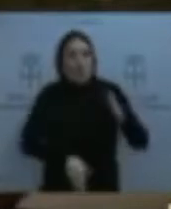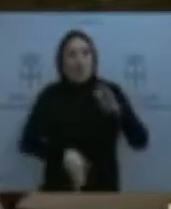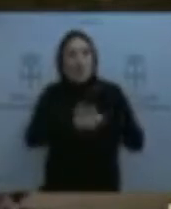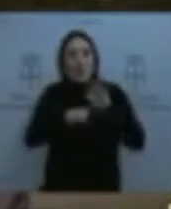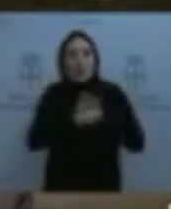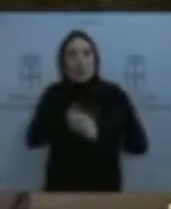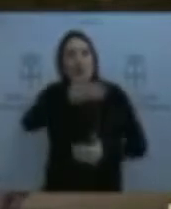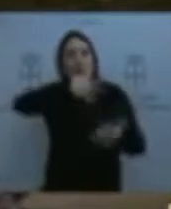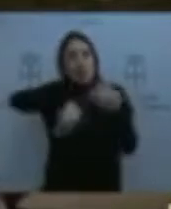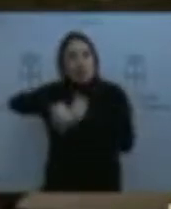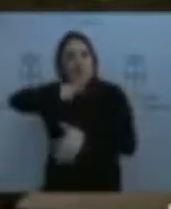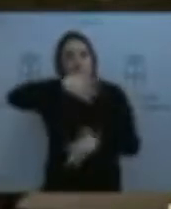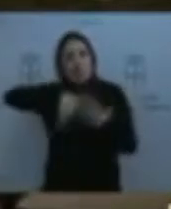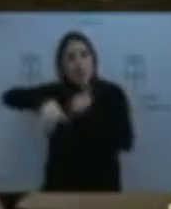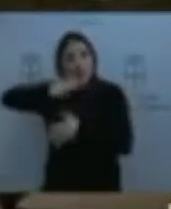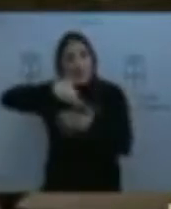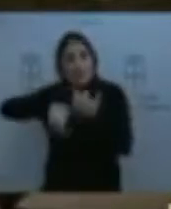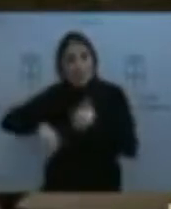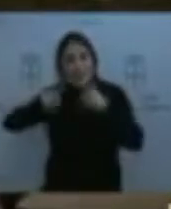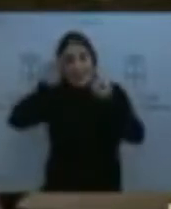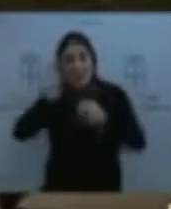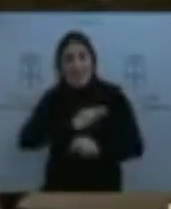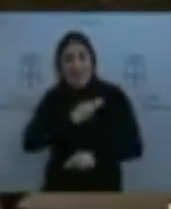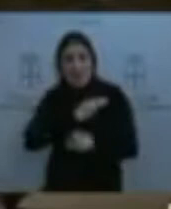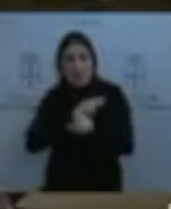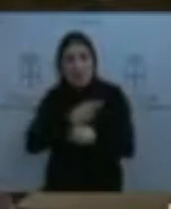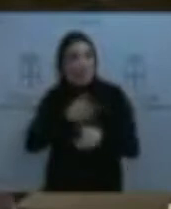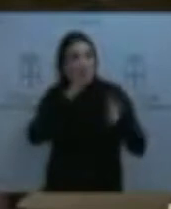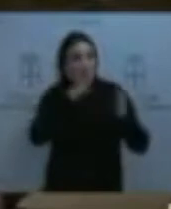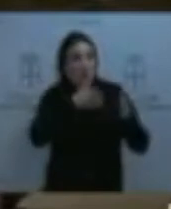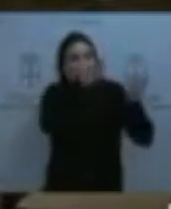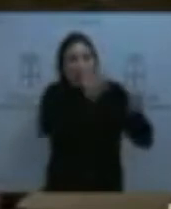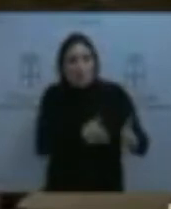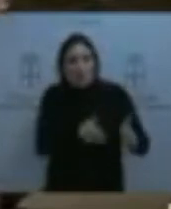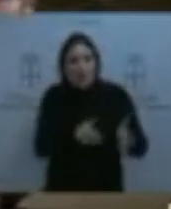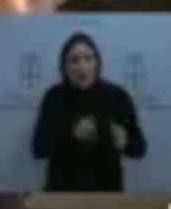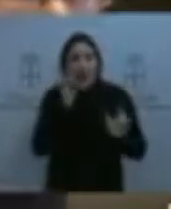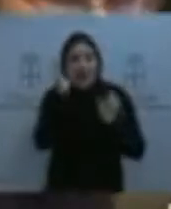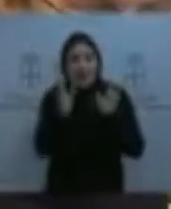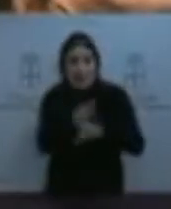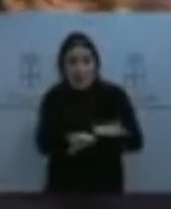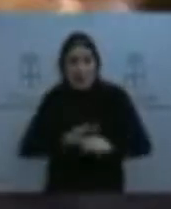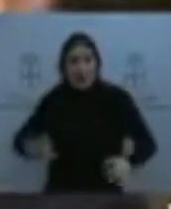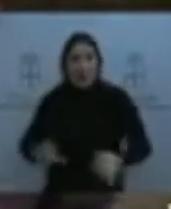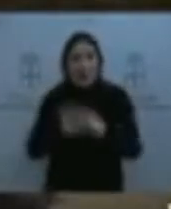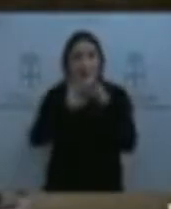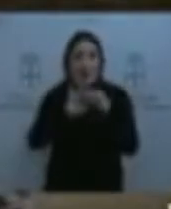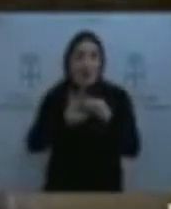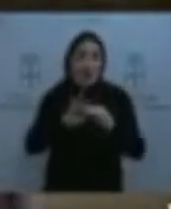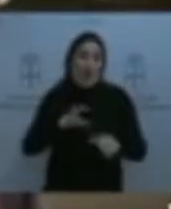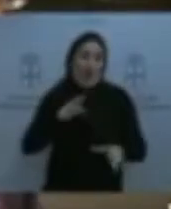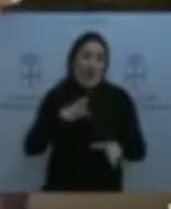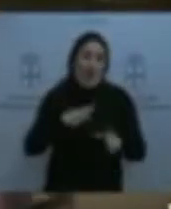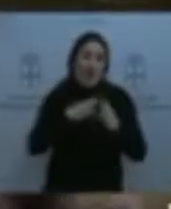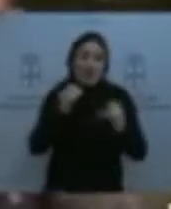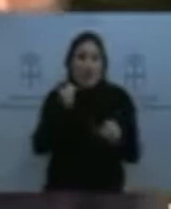manera irremediable en el patronato para no rendir cuentas de las actividades del Gobierno en lo que se refiere a la Fundación Laboral Centro de Arte y